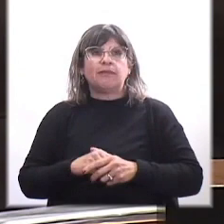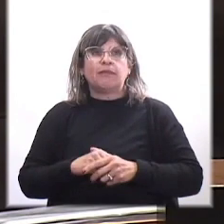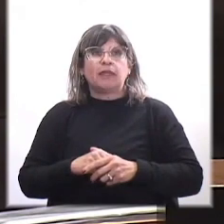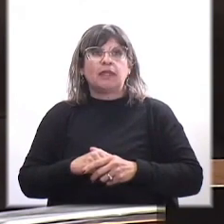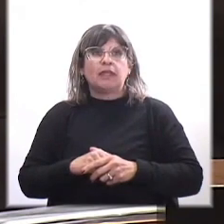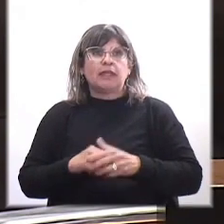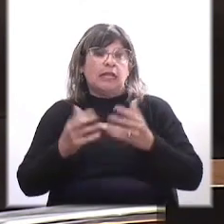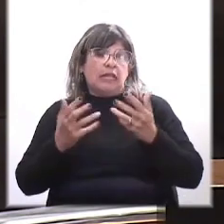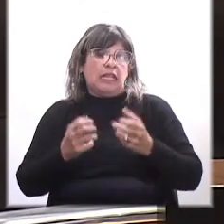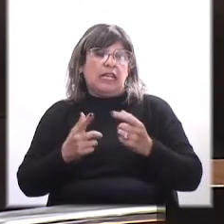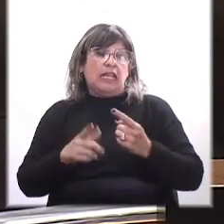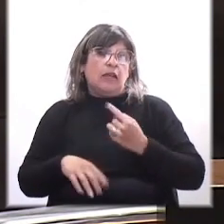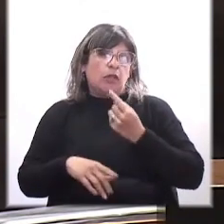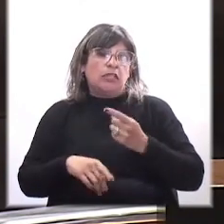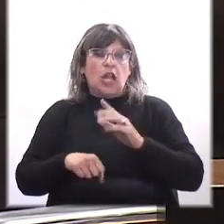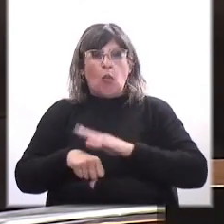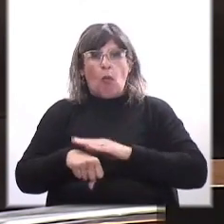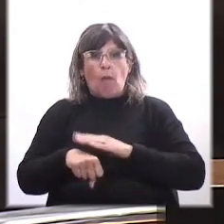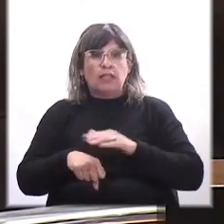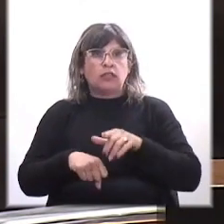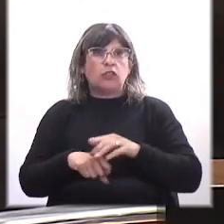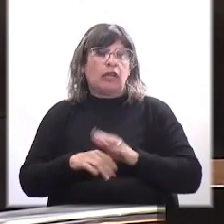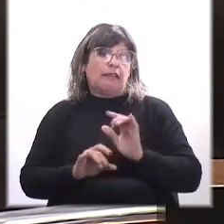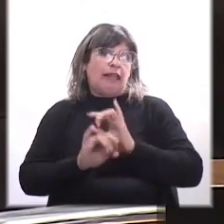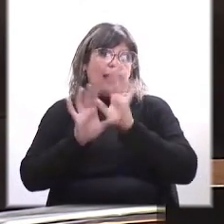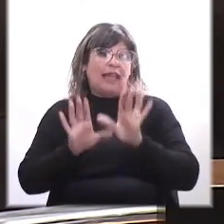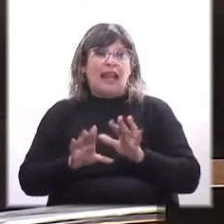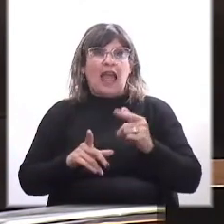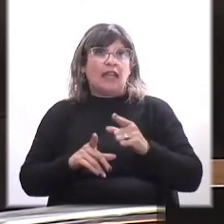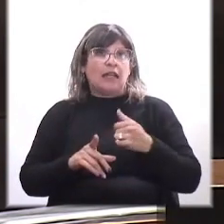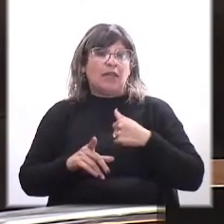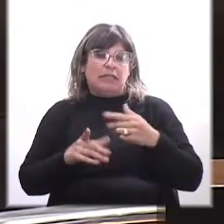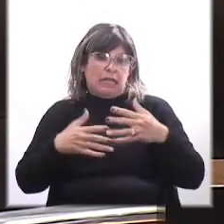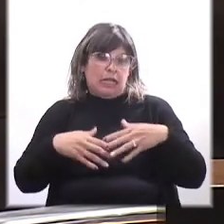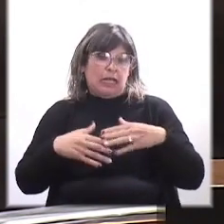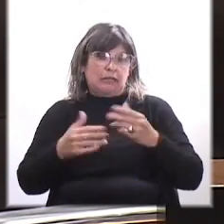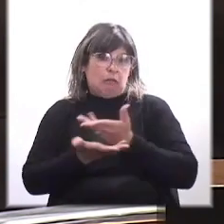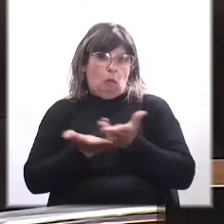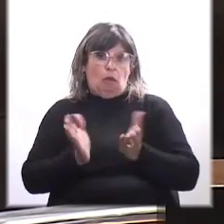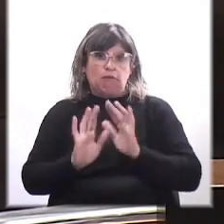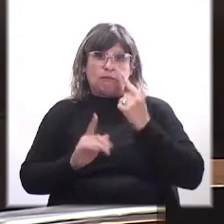Y queremos hacer mención a los momentos que claramente se identifican